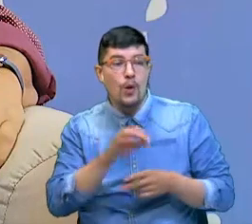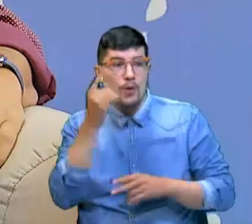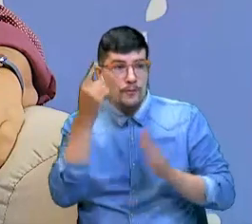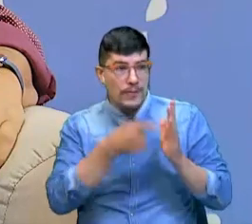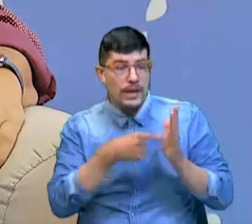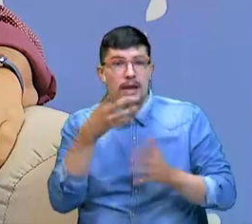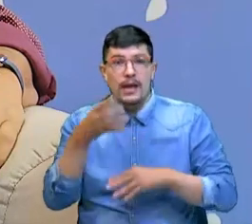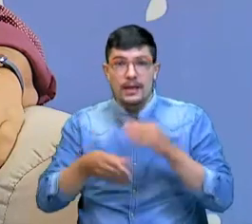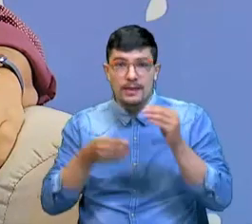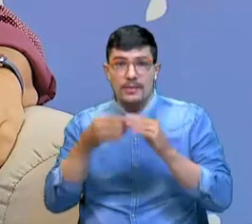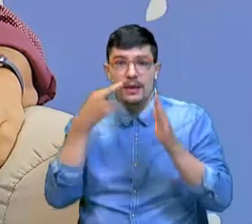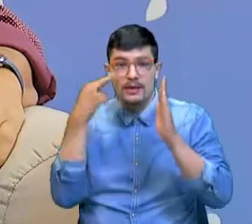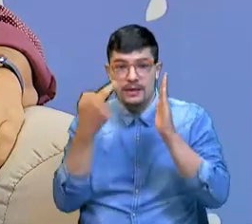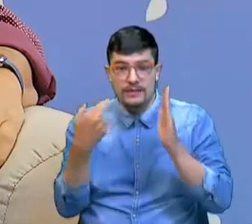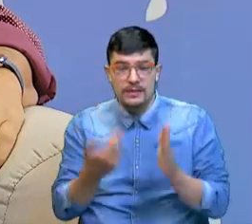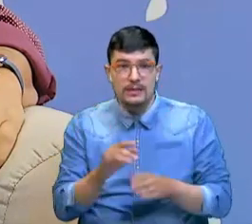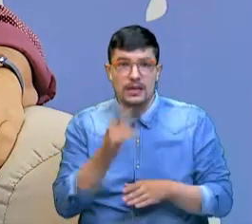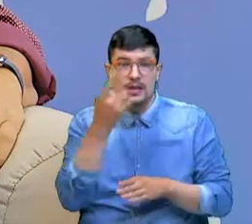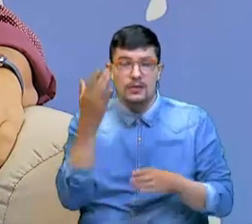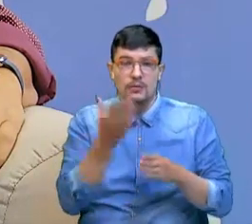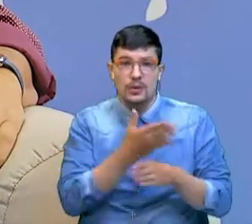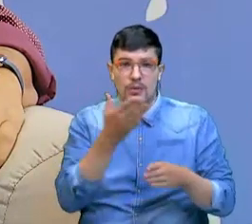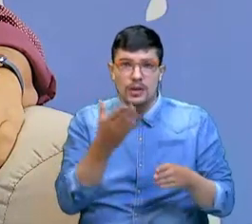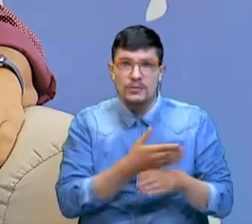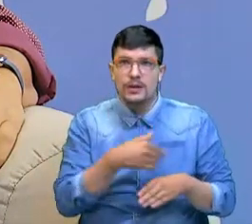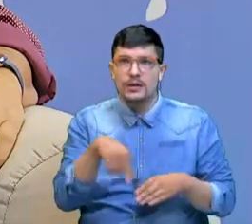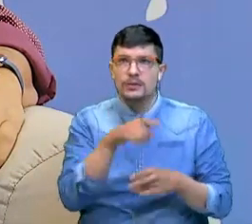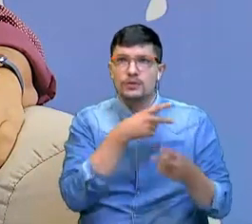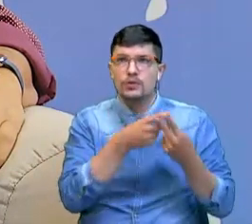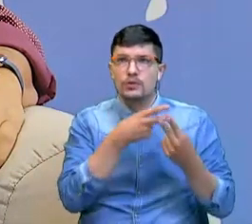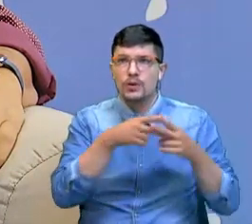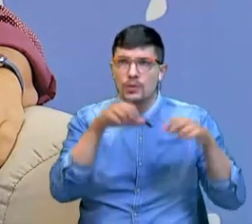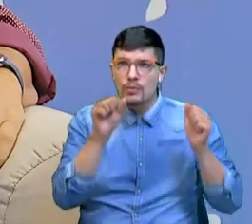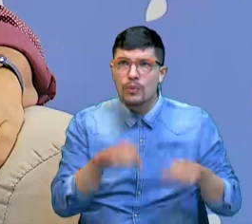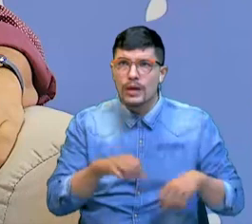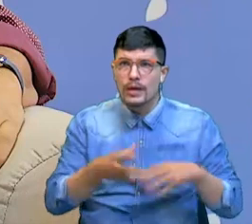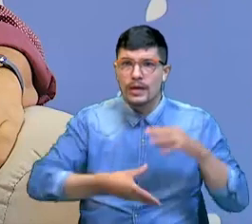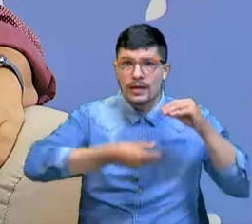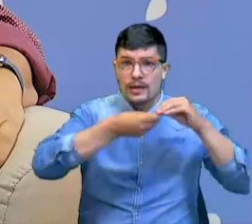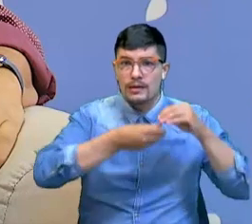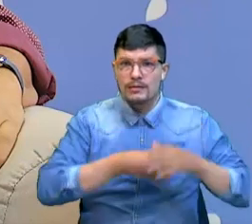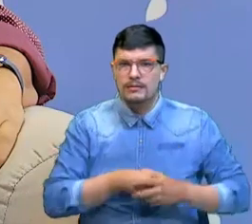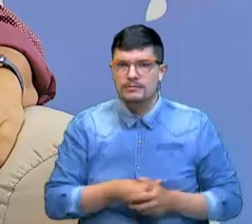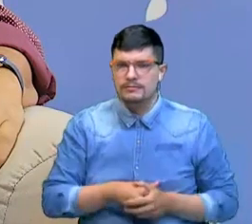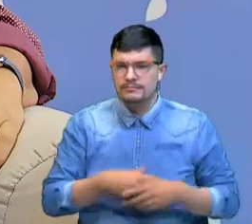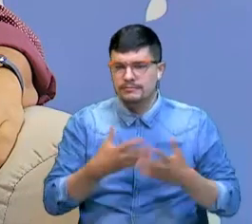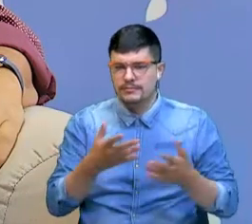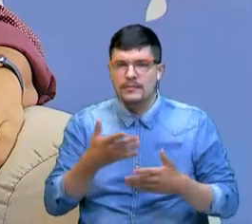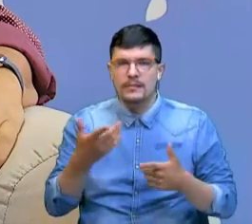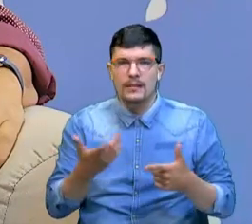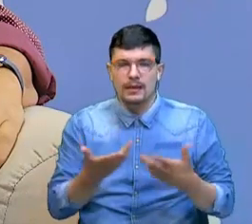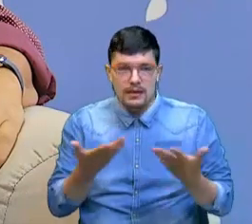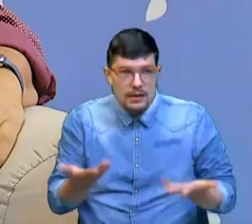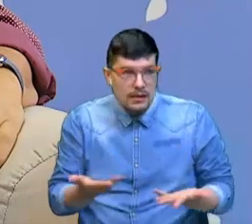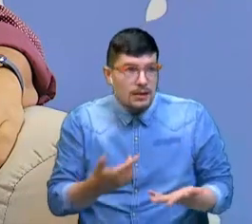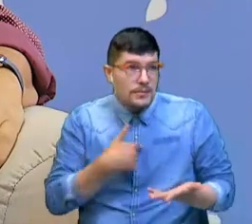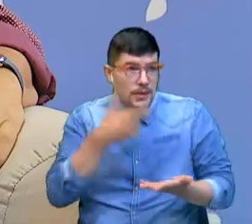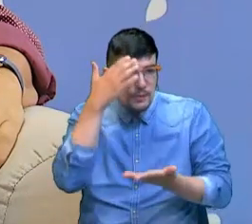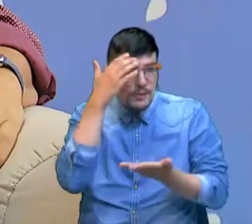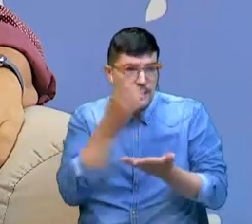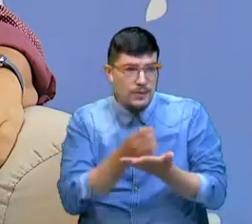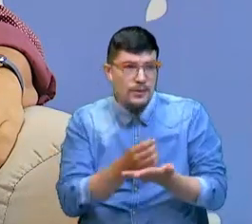de que revisemos si hay alguna inconsistencia y este número podrá ser incrementado. Entonces, la